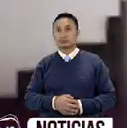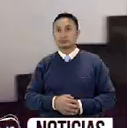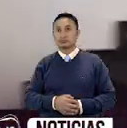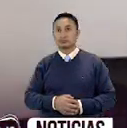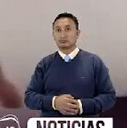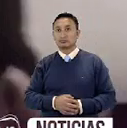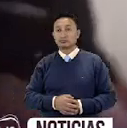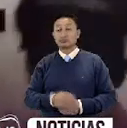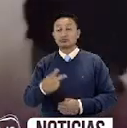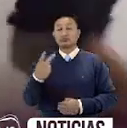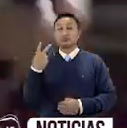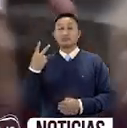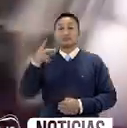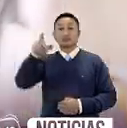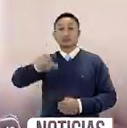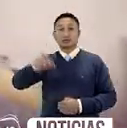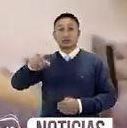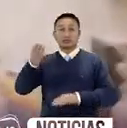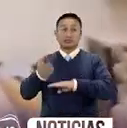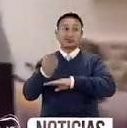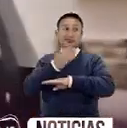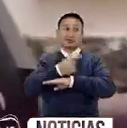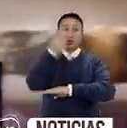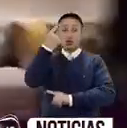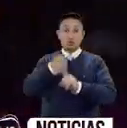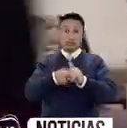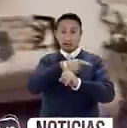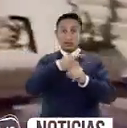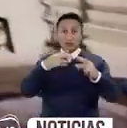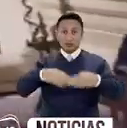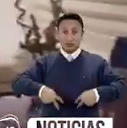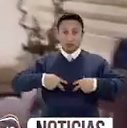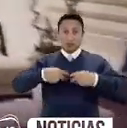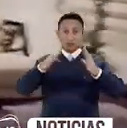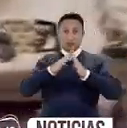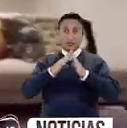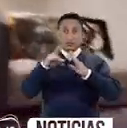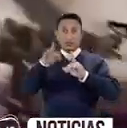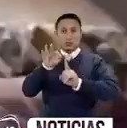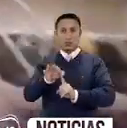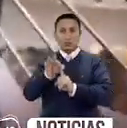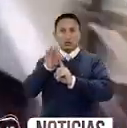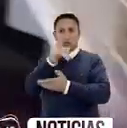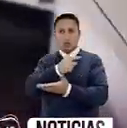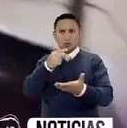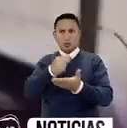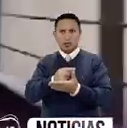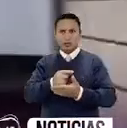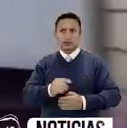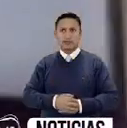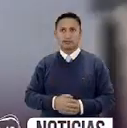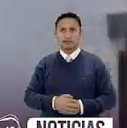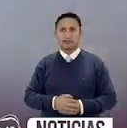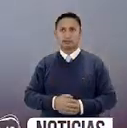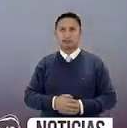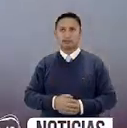Eran dos personas que desde hace un mes vivían en ese inmueble, una zona exclusiva de la provincia de Guayas.